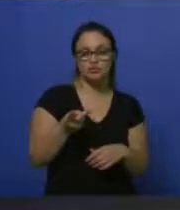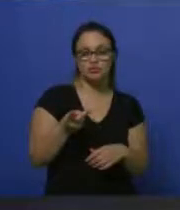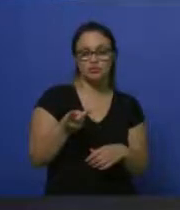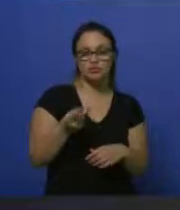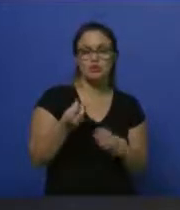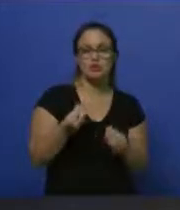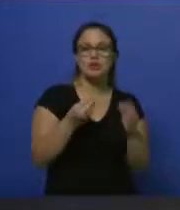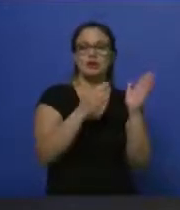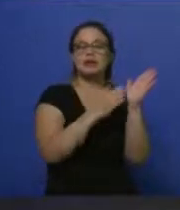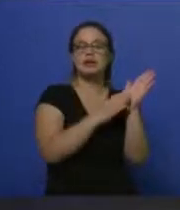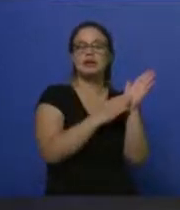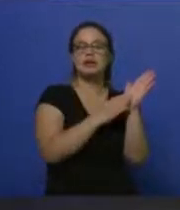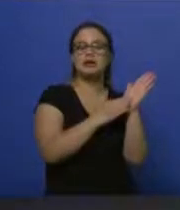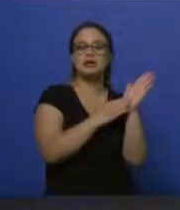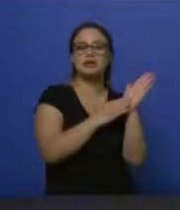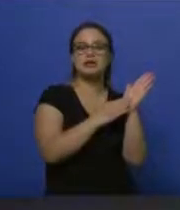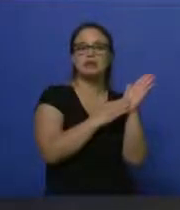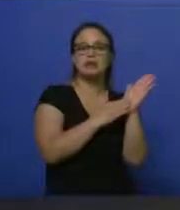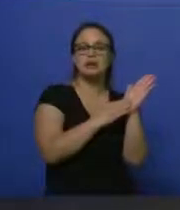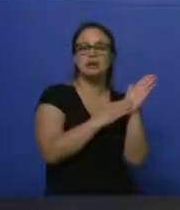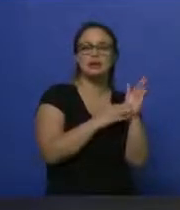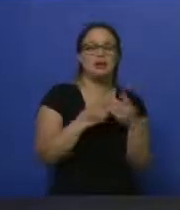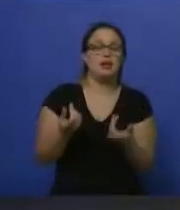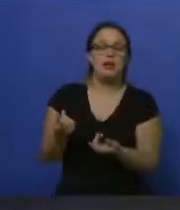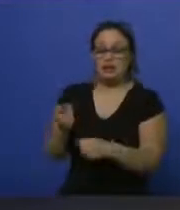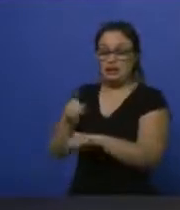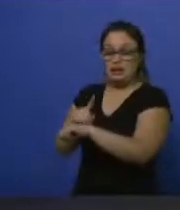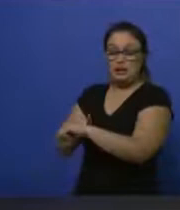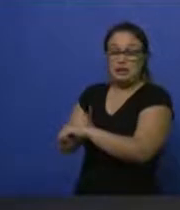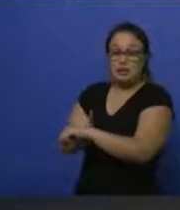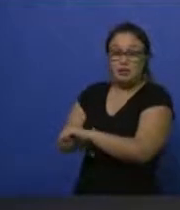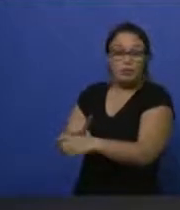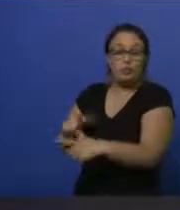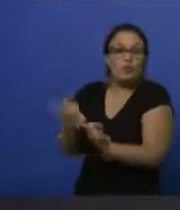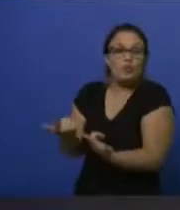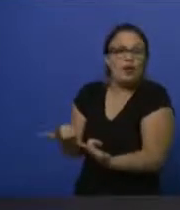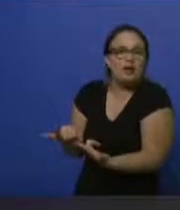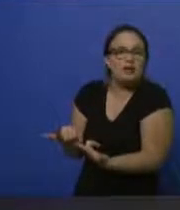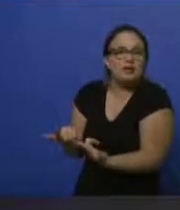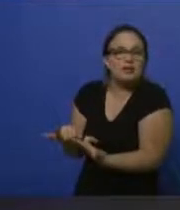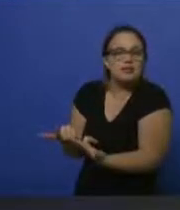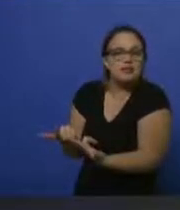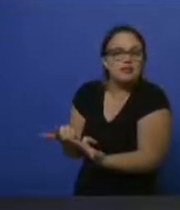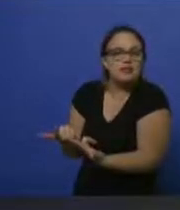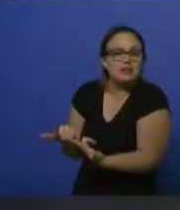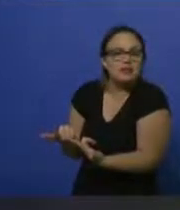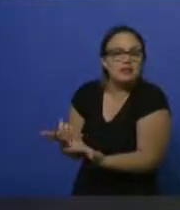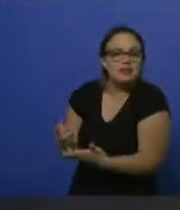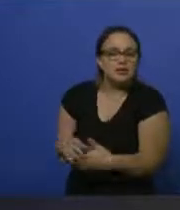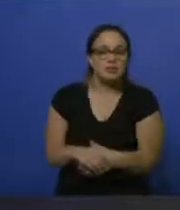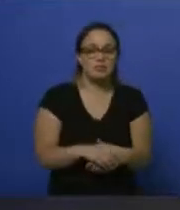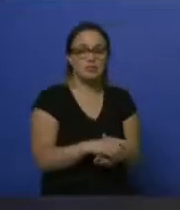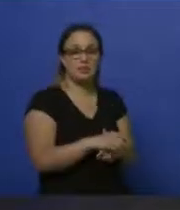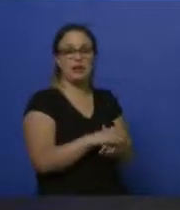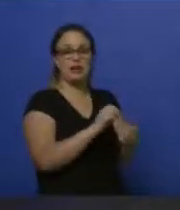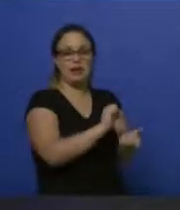texto de la Carta Orgánica Municipal y bueno... Está y los tiempos, lo que vamos a decir, no van a llegar para... No, no, no, no, no, aparte una reforma imposible porque hay que votar.